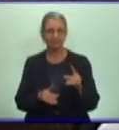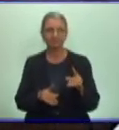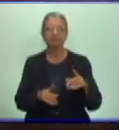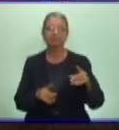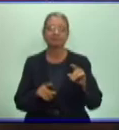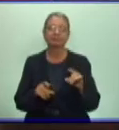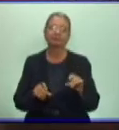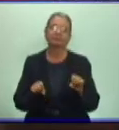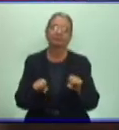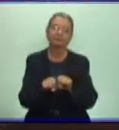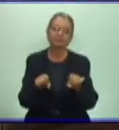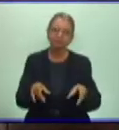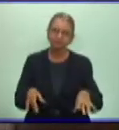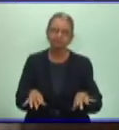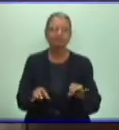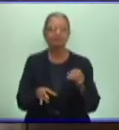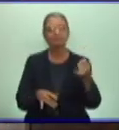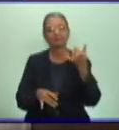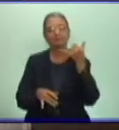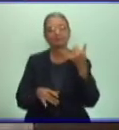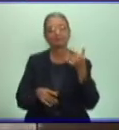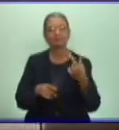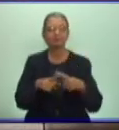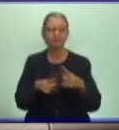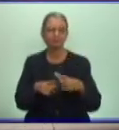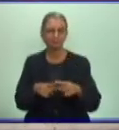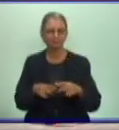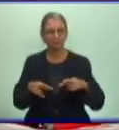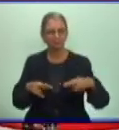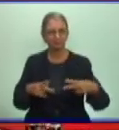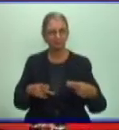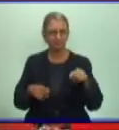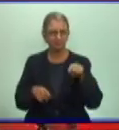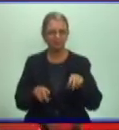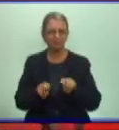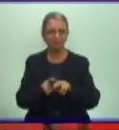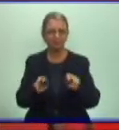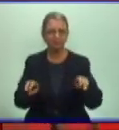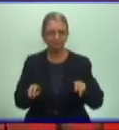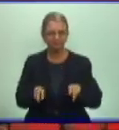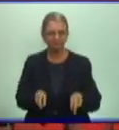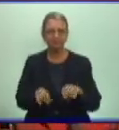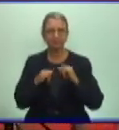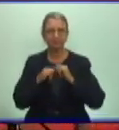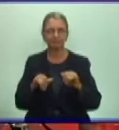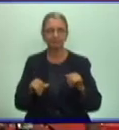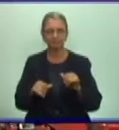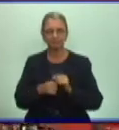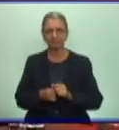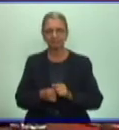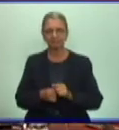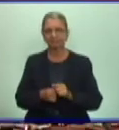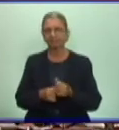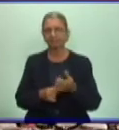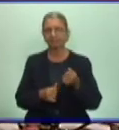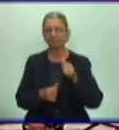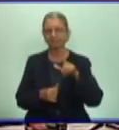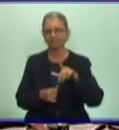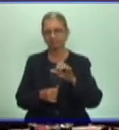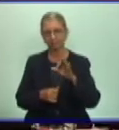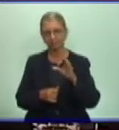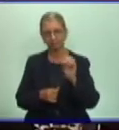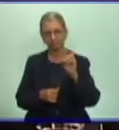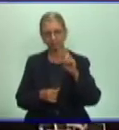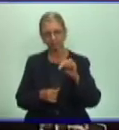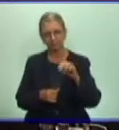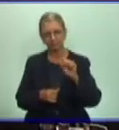información del propio canal educativo, la retransmisión de este panel informativo. Con Alfonso Coca hablábamos ahorita sobre la asignatura